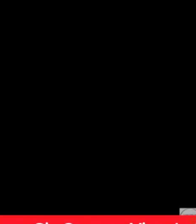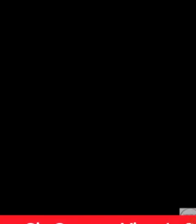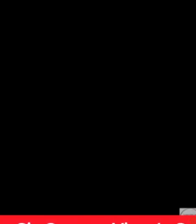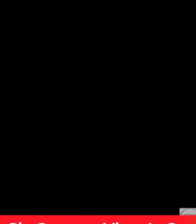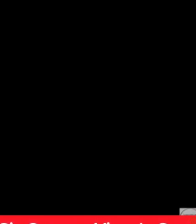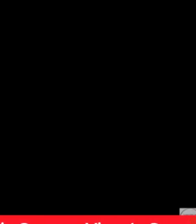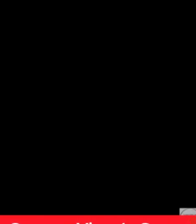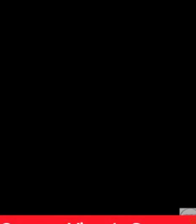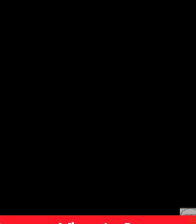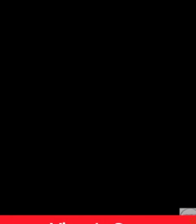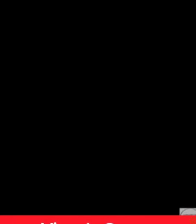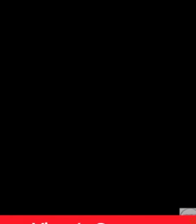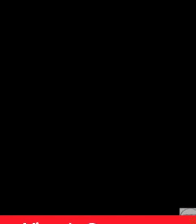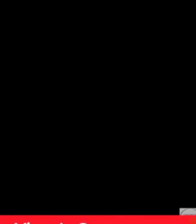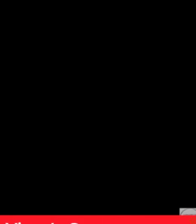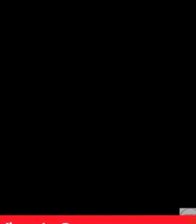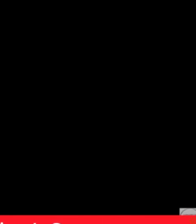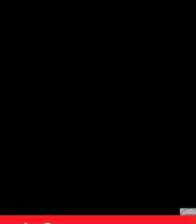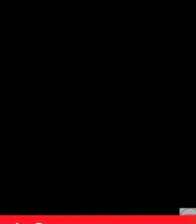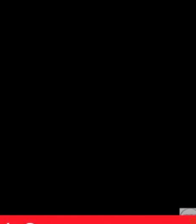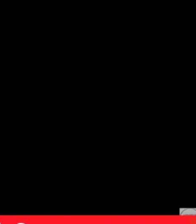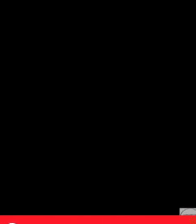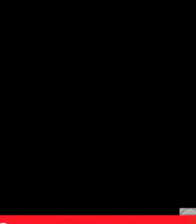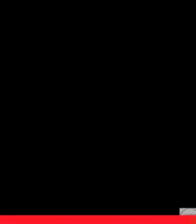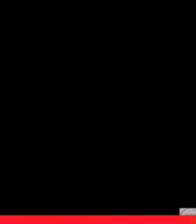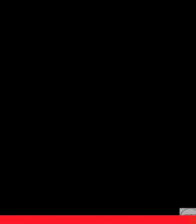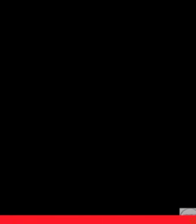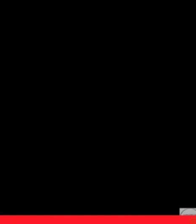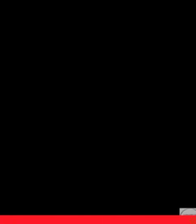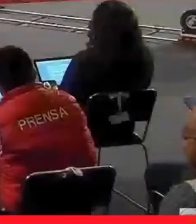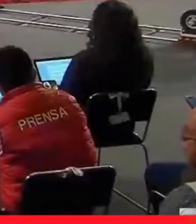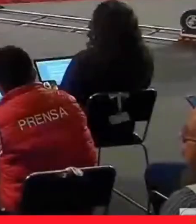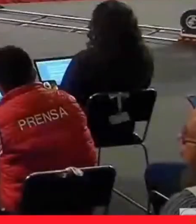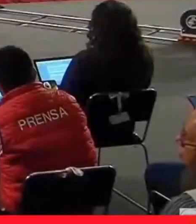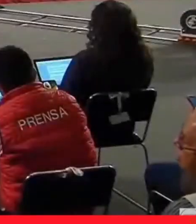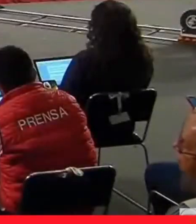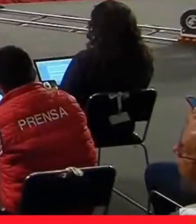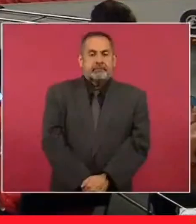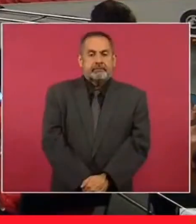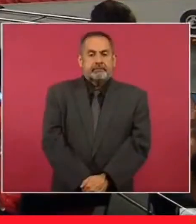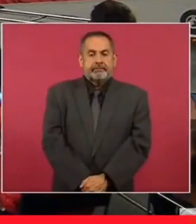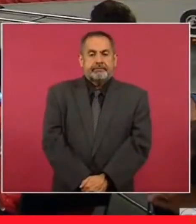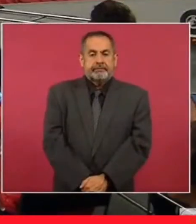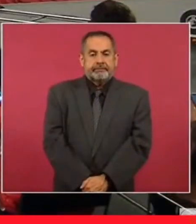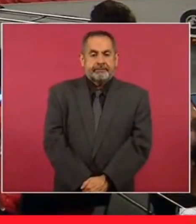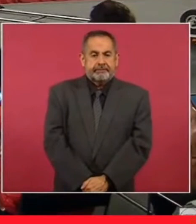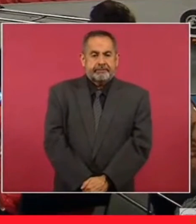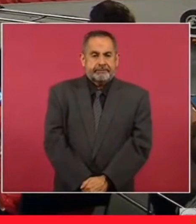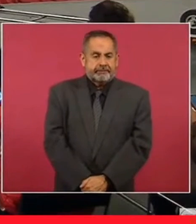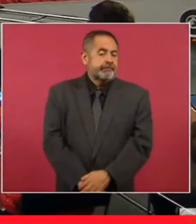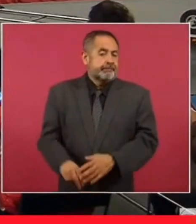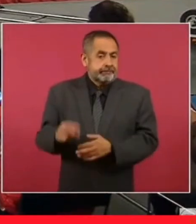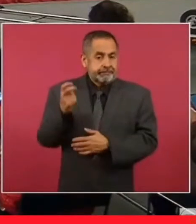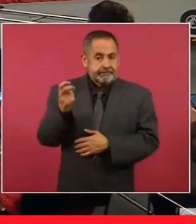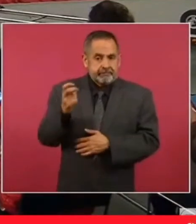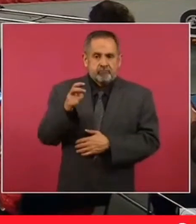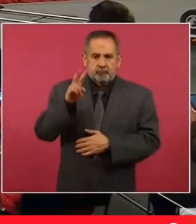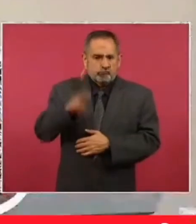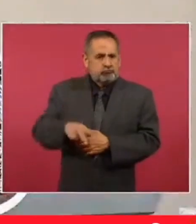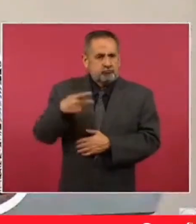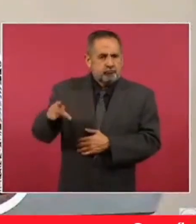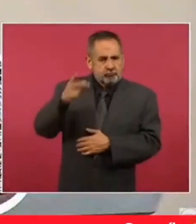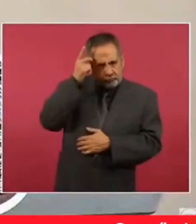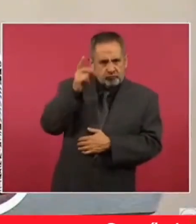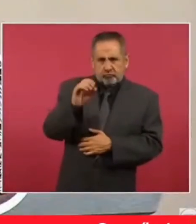arqueólogos y antropólogos denominaron en el siglo pasado Mesoamérica. Es una figura olmeca